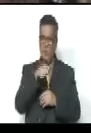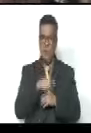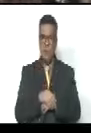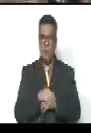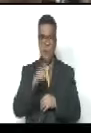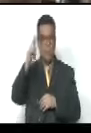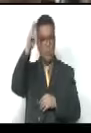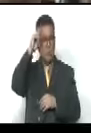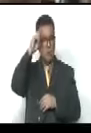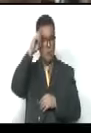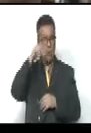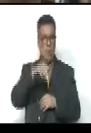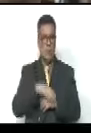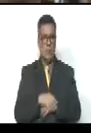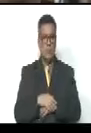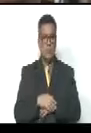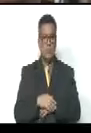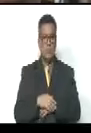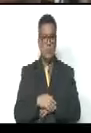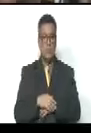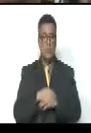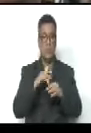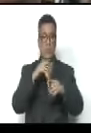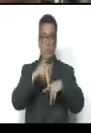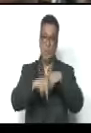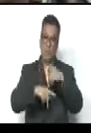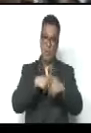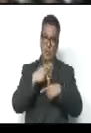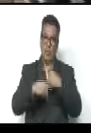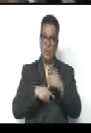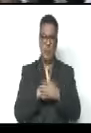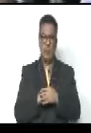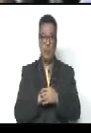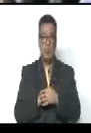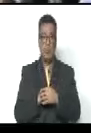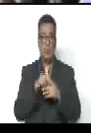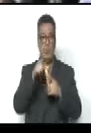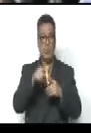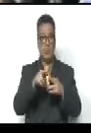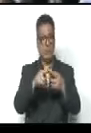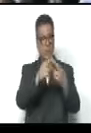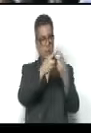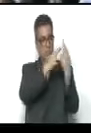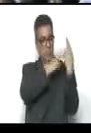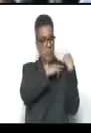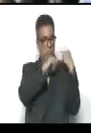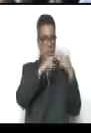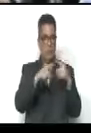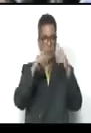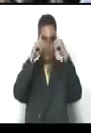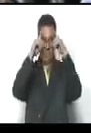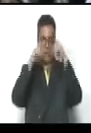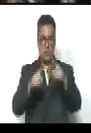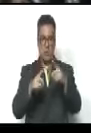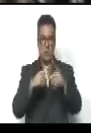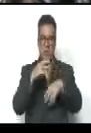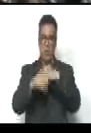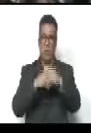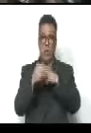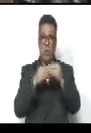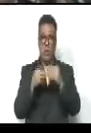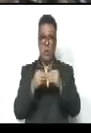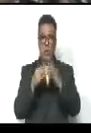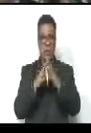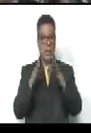y respetamos el procedimiento para la toma de esta decisión. Y queremos hacer énfasis